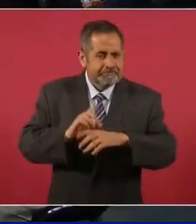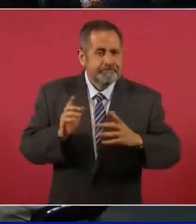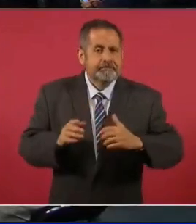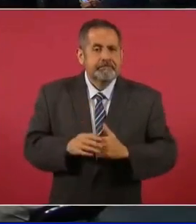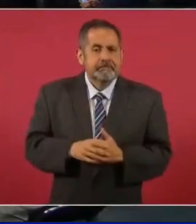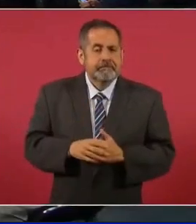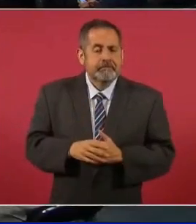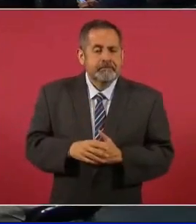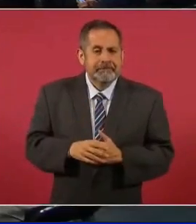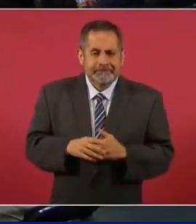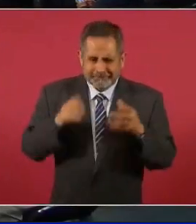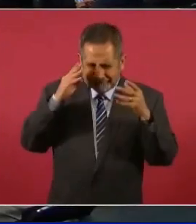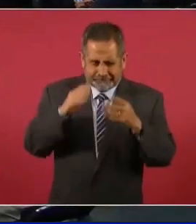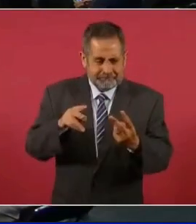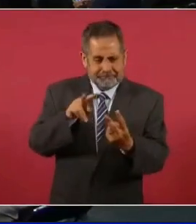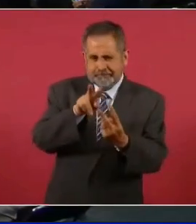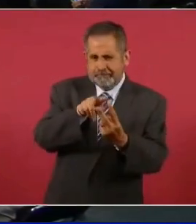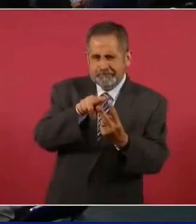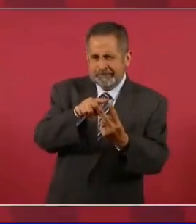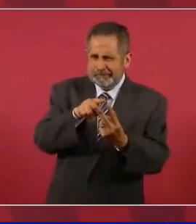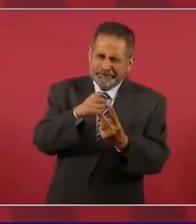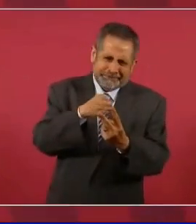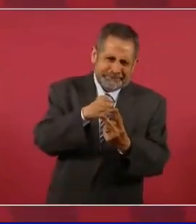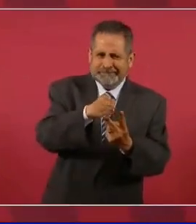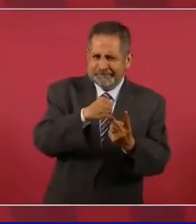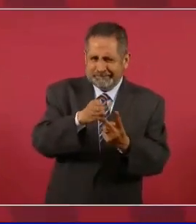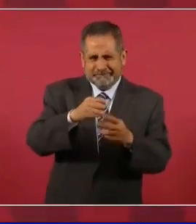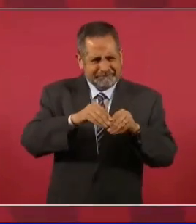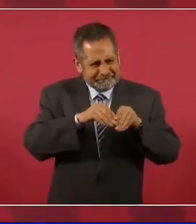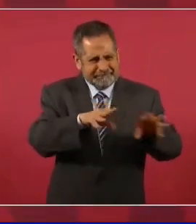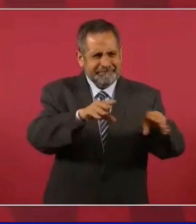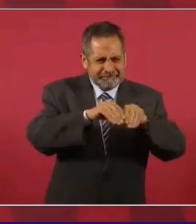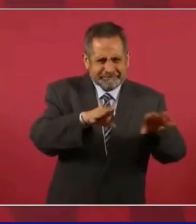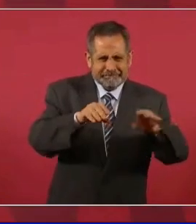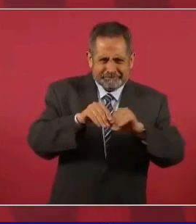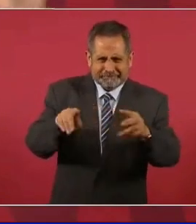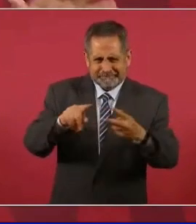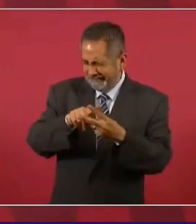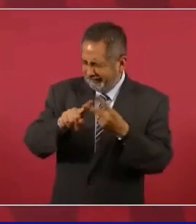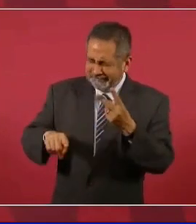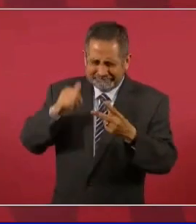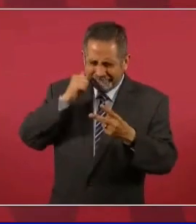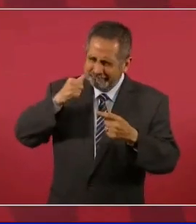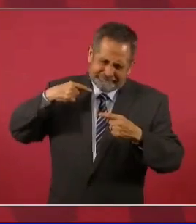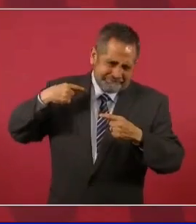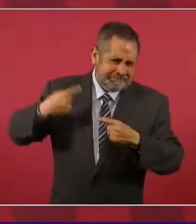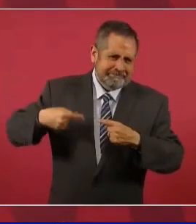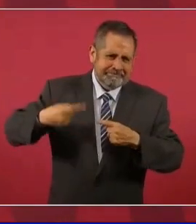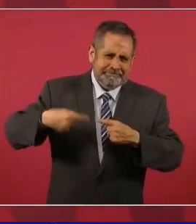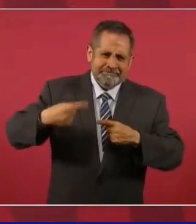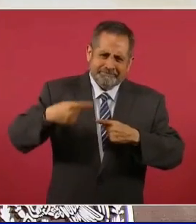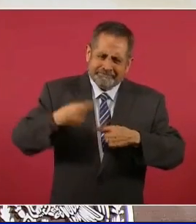lo queremos dedicar a estas todo el tiempo